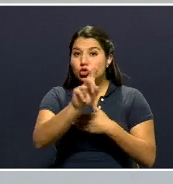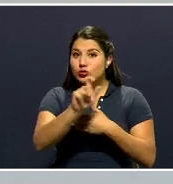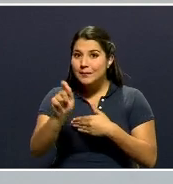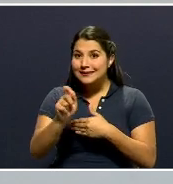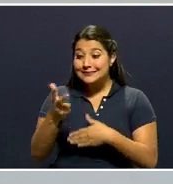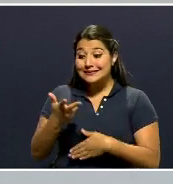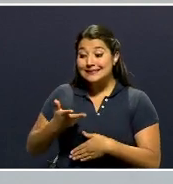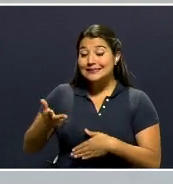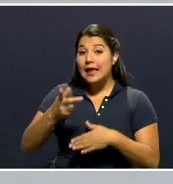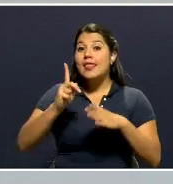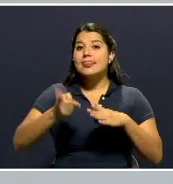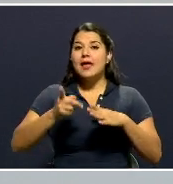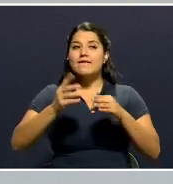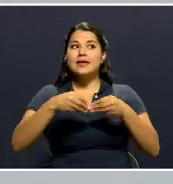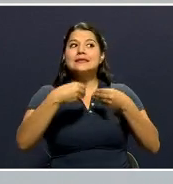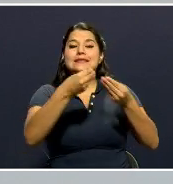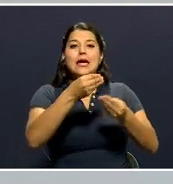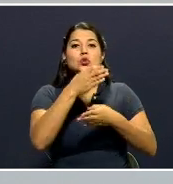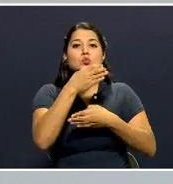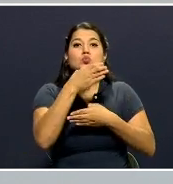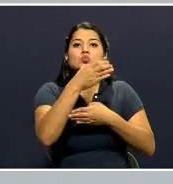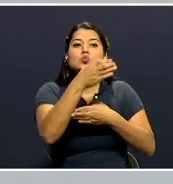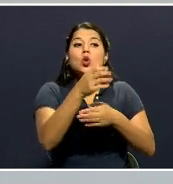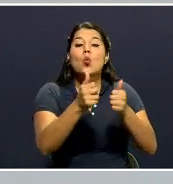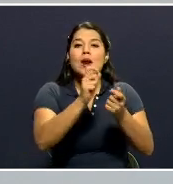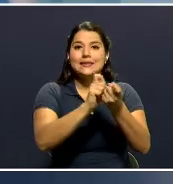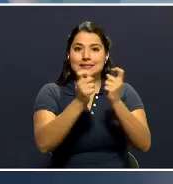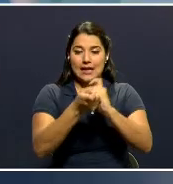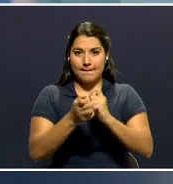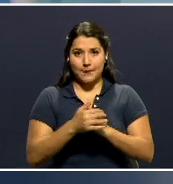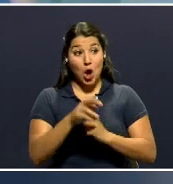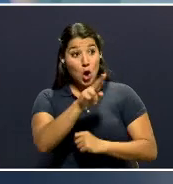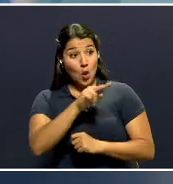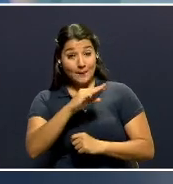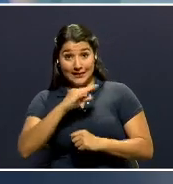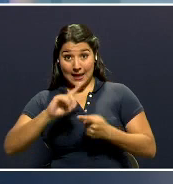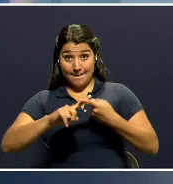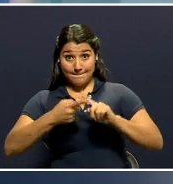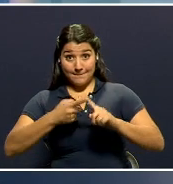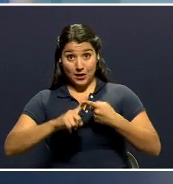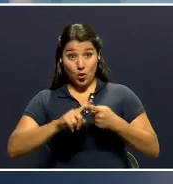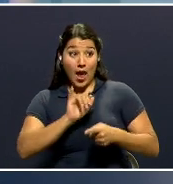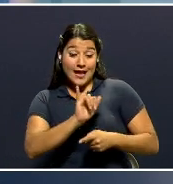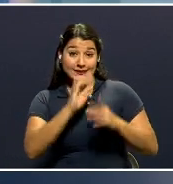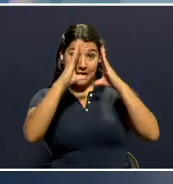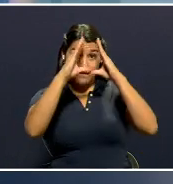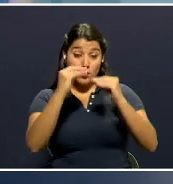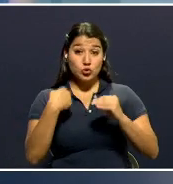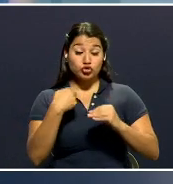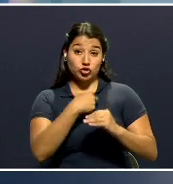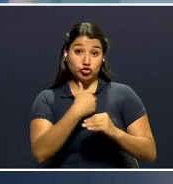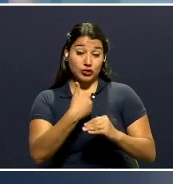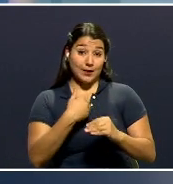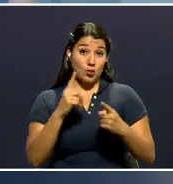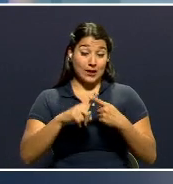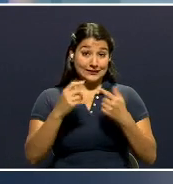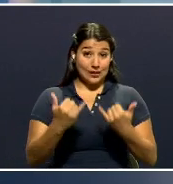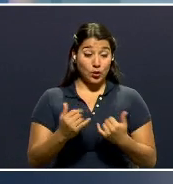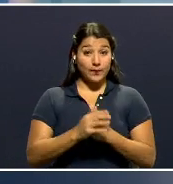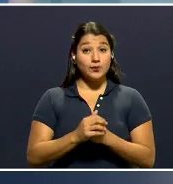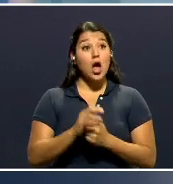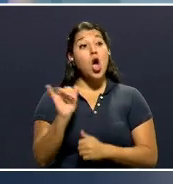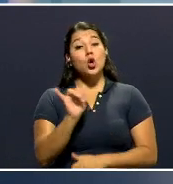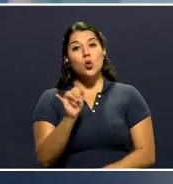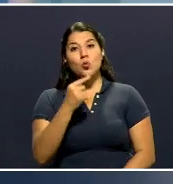tendrán que dar ya algunas recomendaciones. Compañeros y amigos televidentes, esta es la información que tenemos de momento. Como